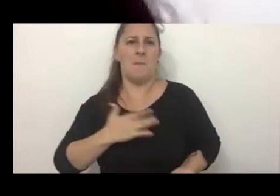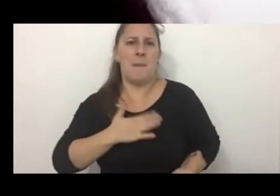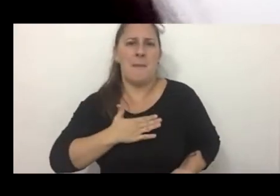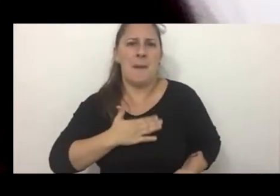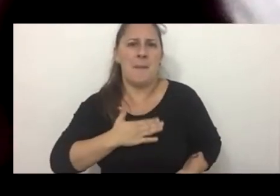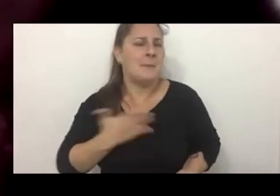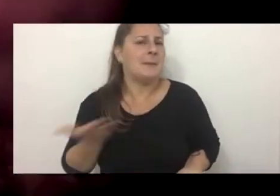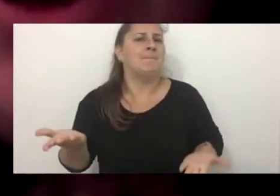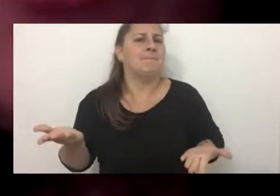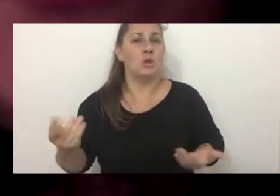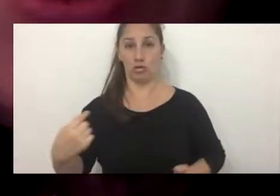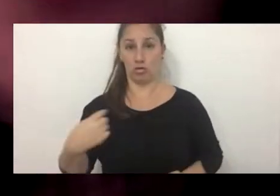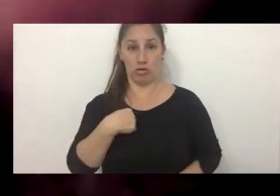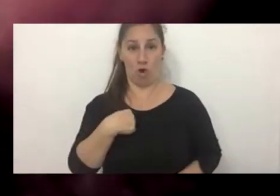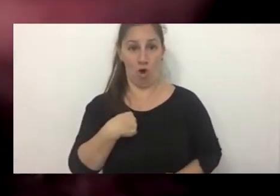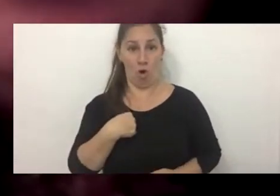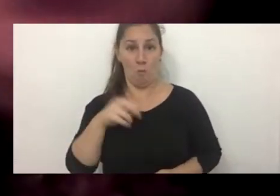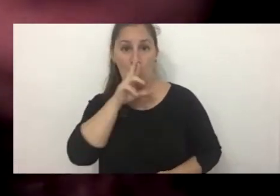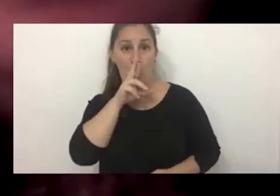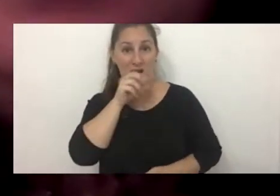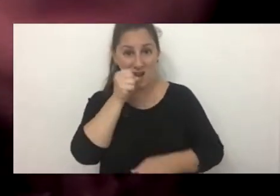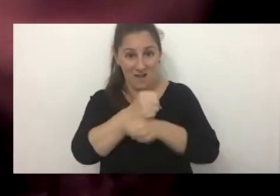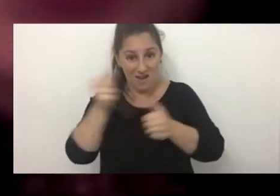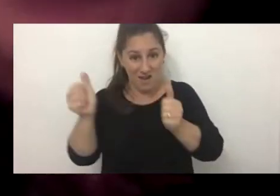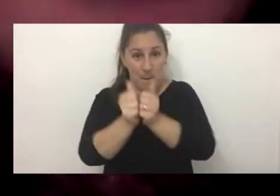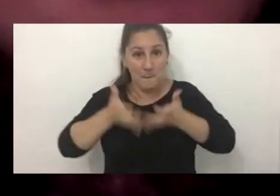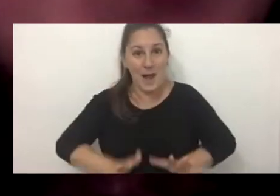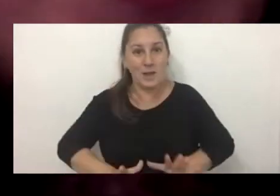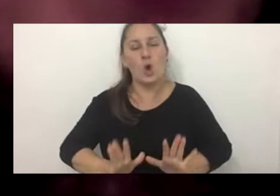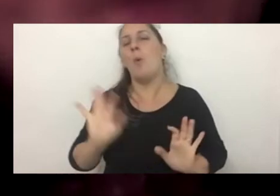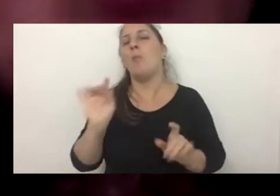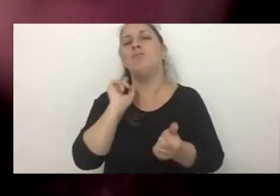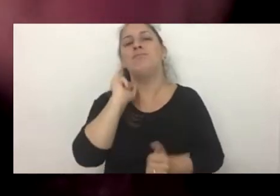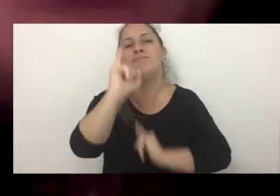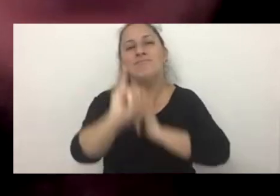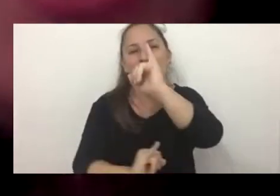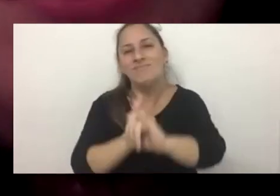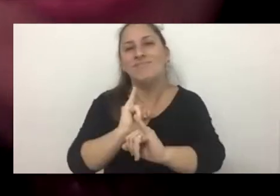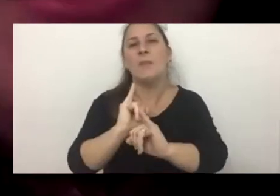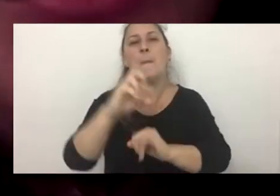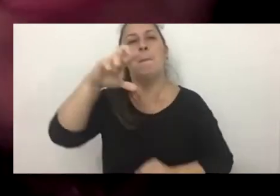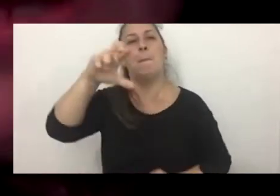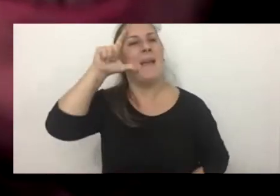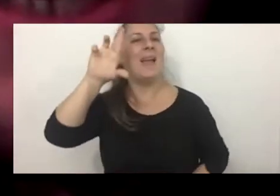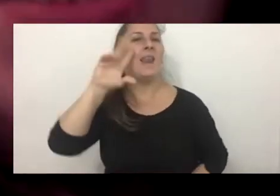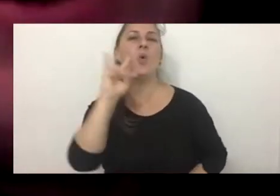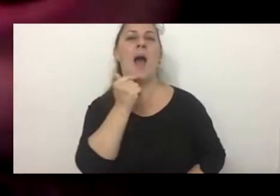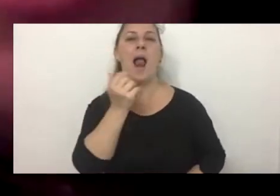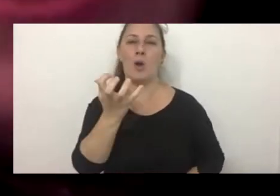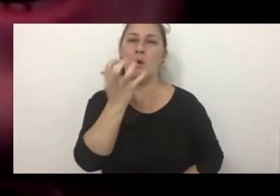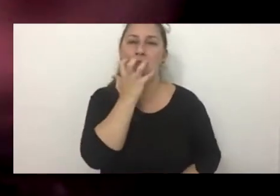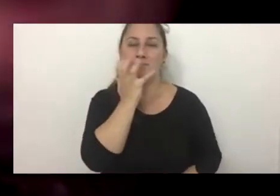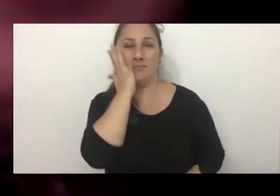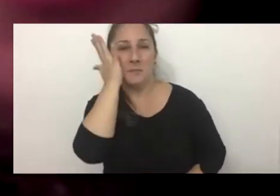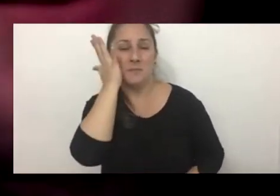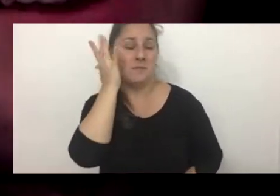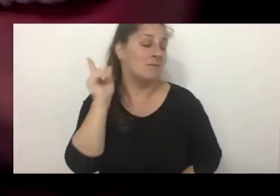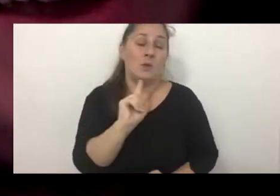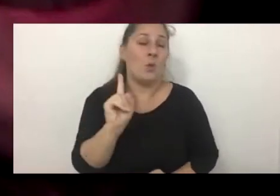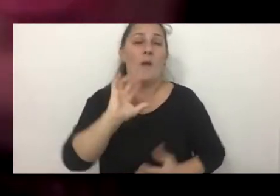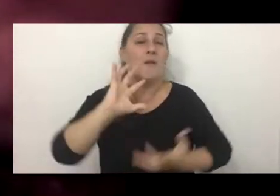actividad uterina tiene una consecuencia, la analgesia, sobre este útero que está trabajando para dilatarse, o